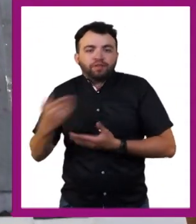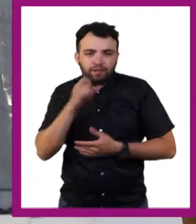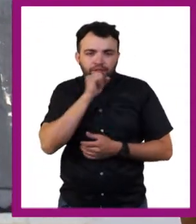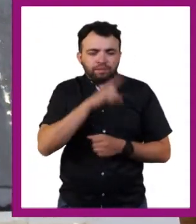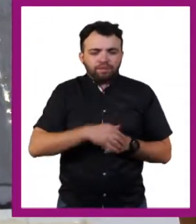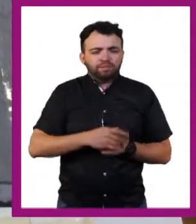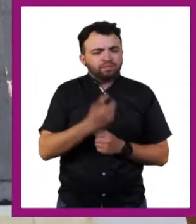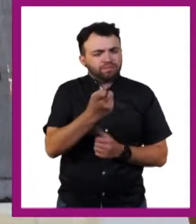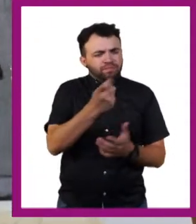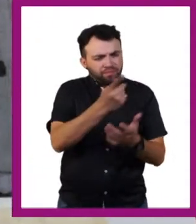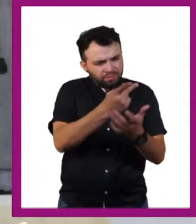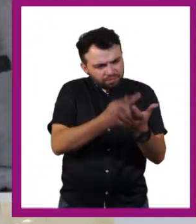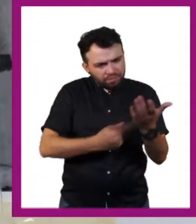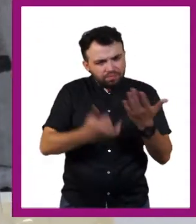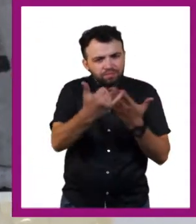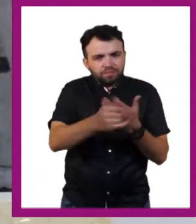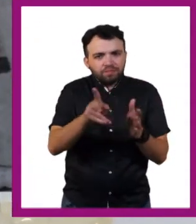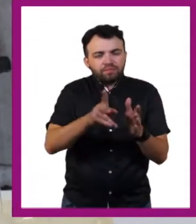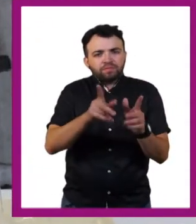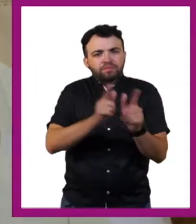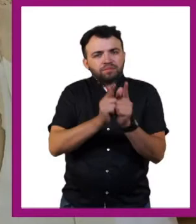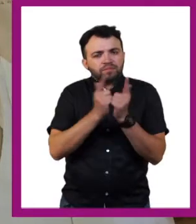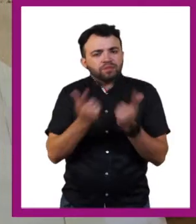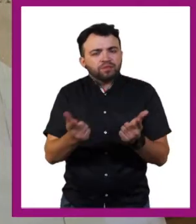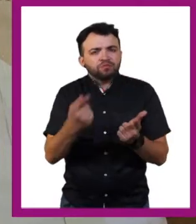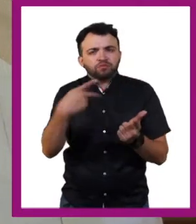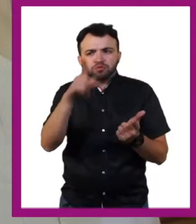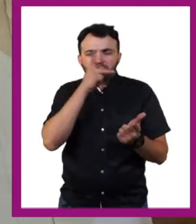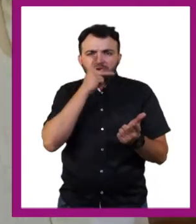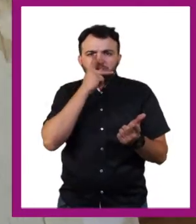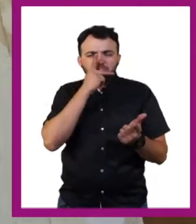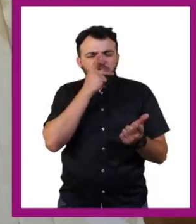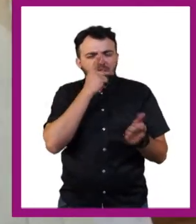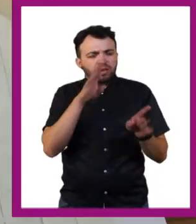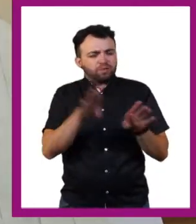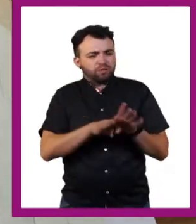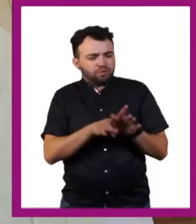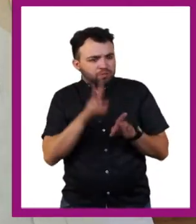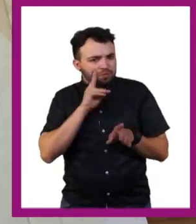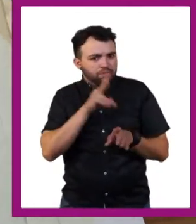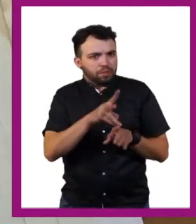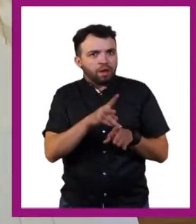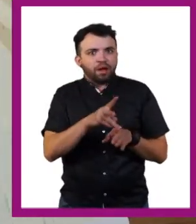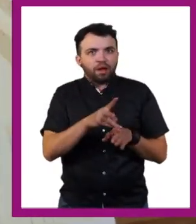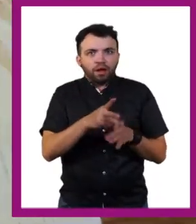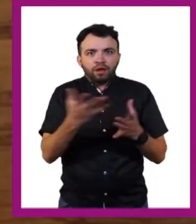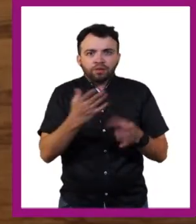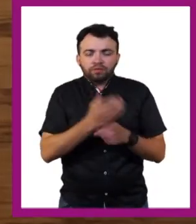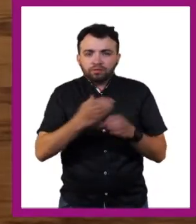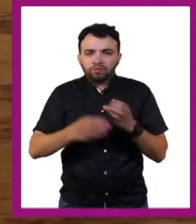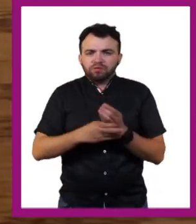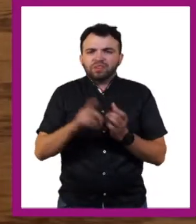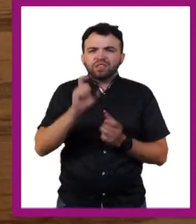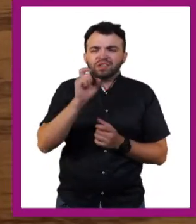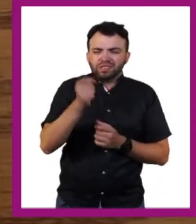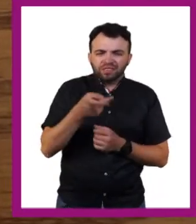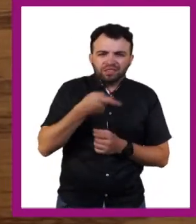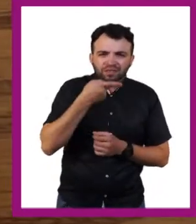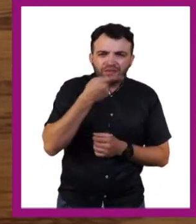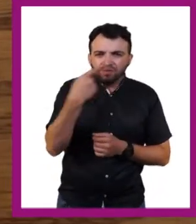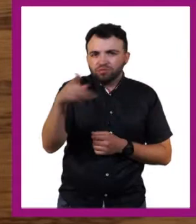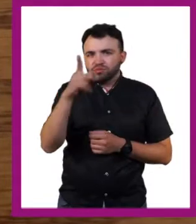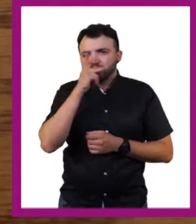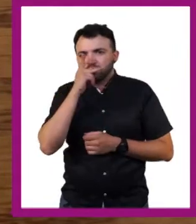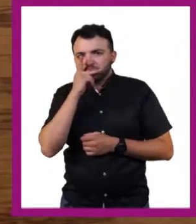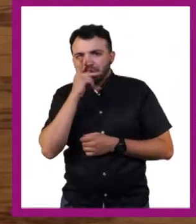empezar este proyecto de tu libro, ¿cómo reaccionó tu papá al saber que estabas haciendo todo esto? Porque yo tengo esa pregunta porque nos has contado que has hablado